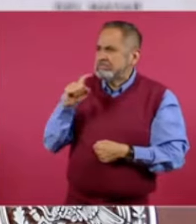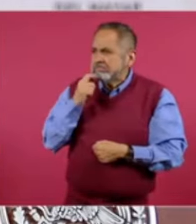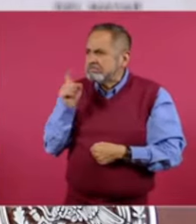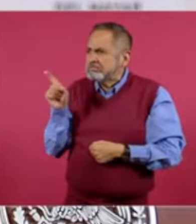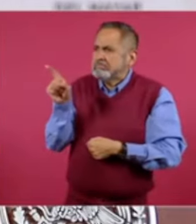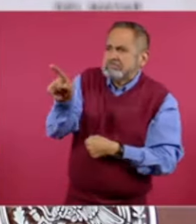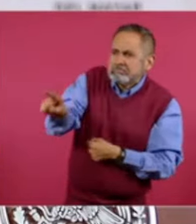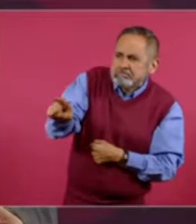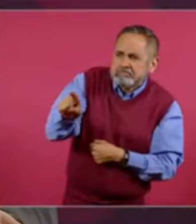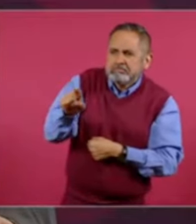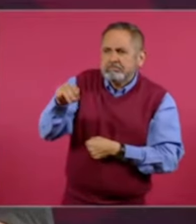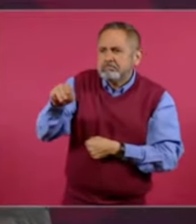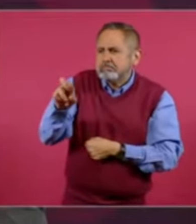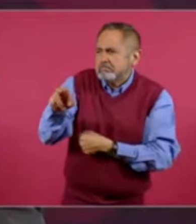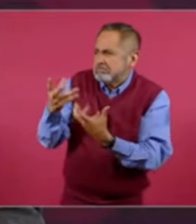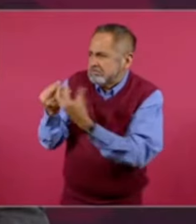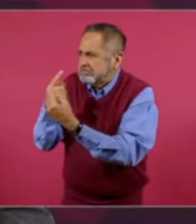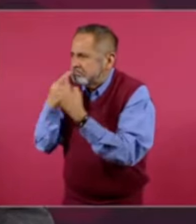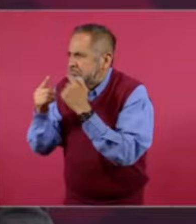difunden calumniosamente